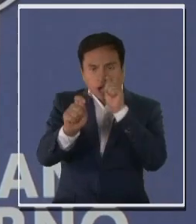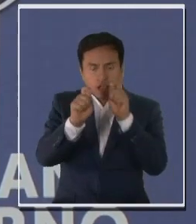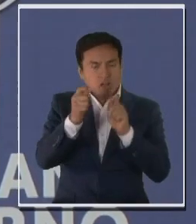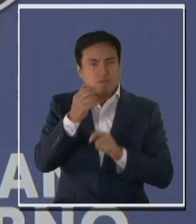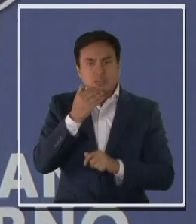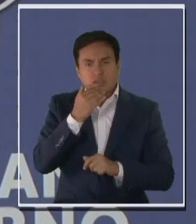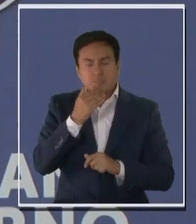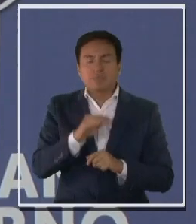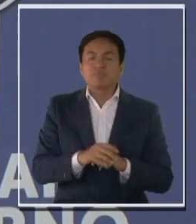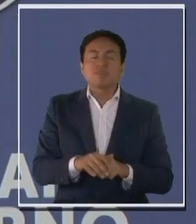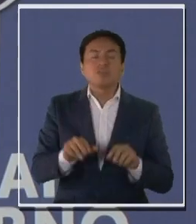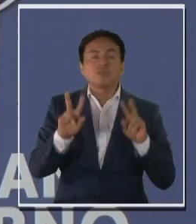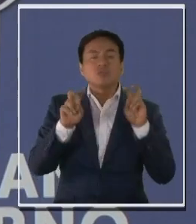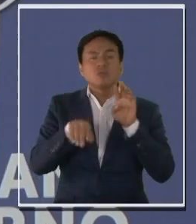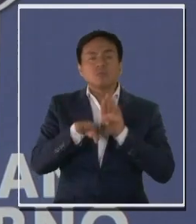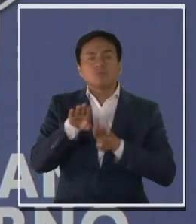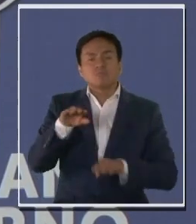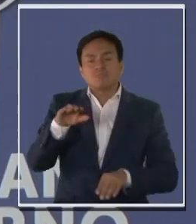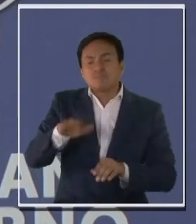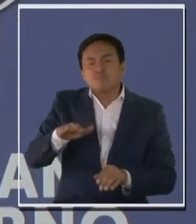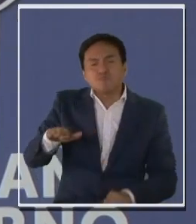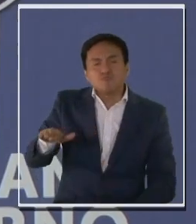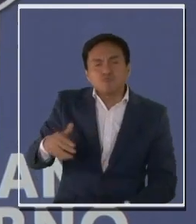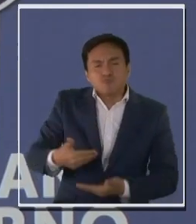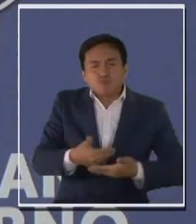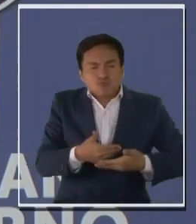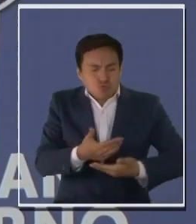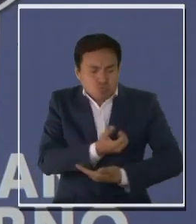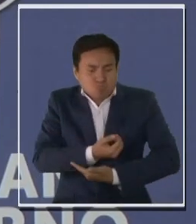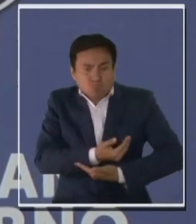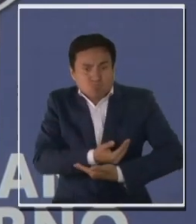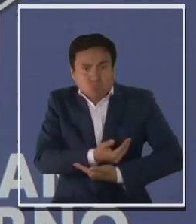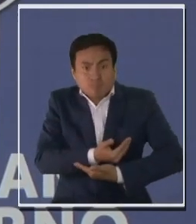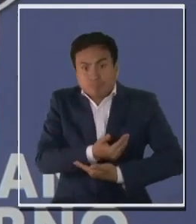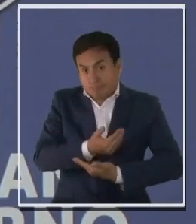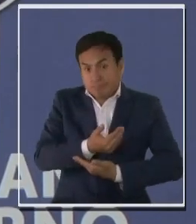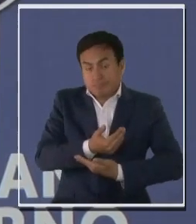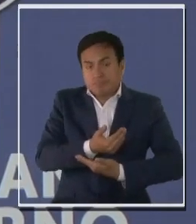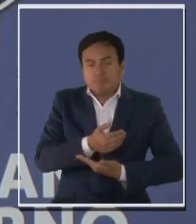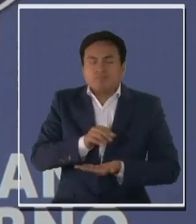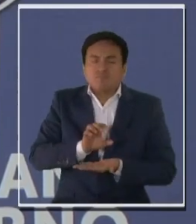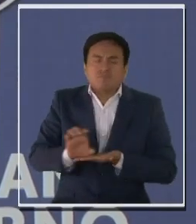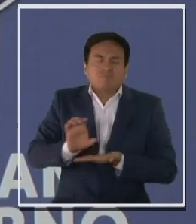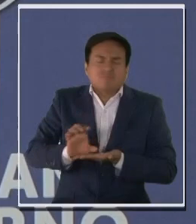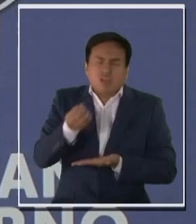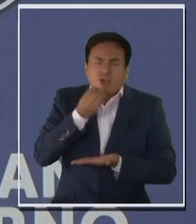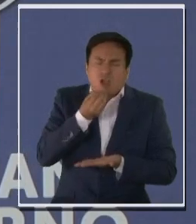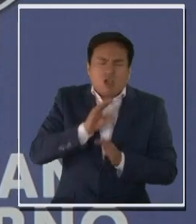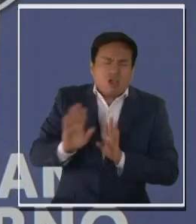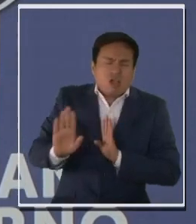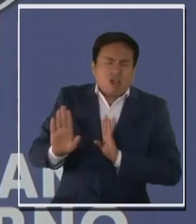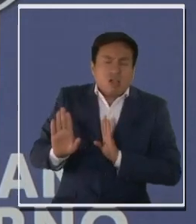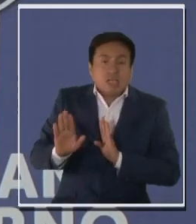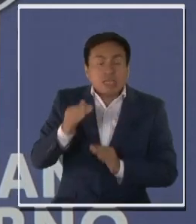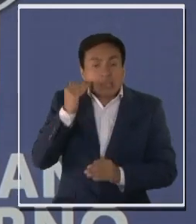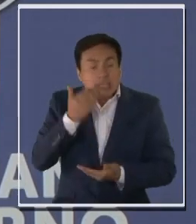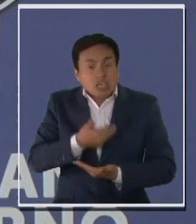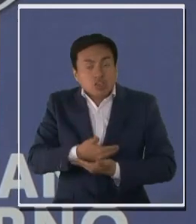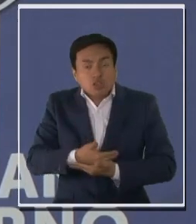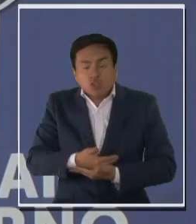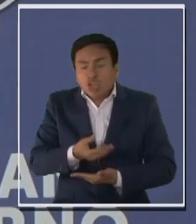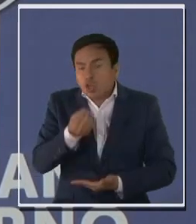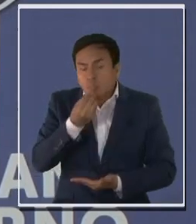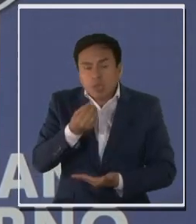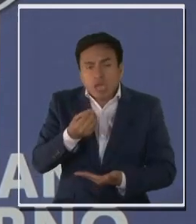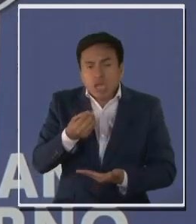también y sobre todo los más pequeñitos los lactantes pequeños la inapetencia cuando el niño pequeño deja de comer